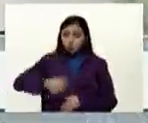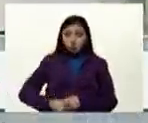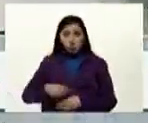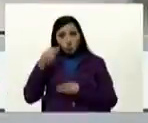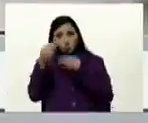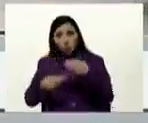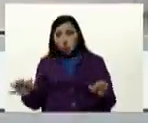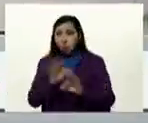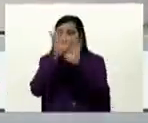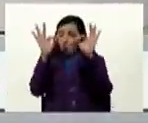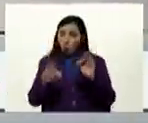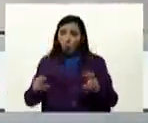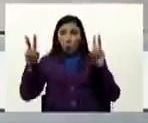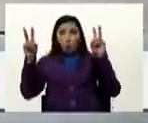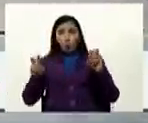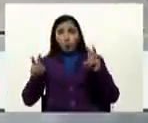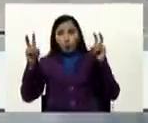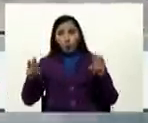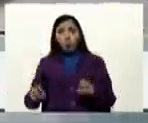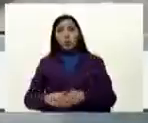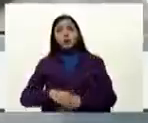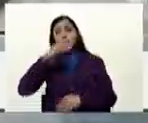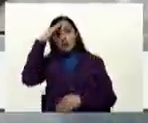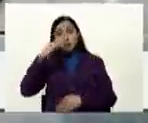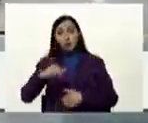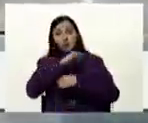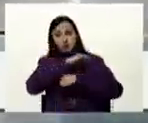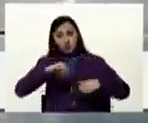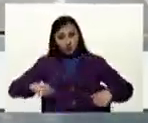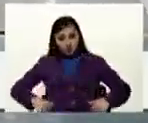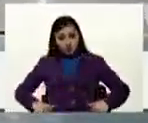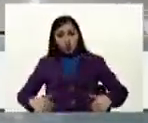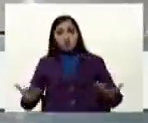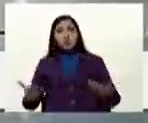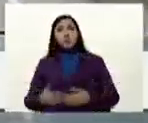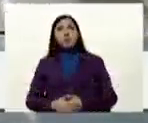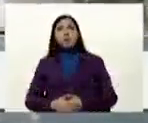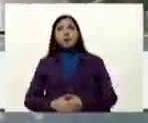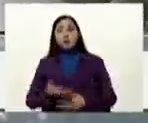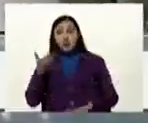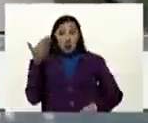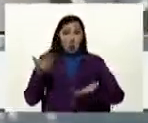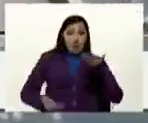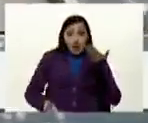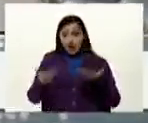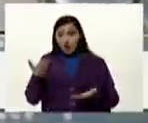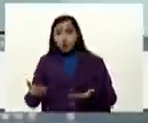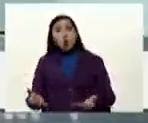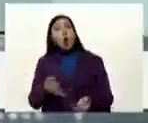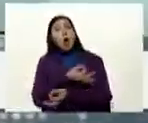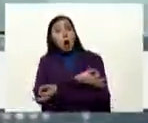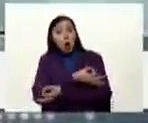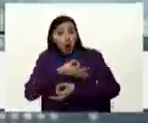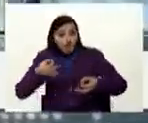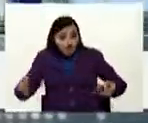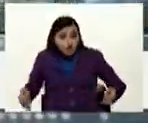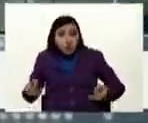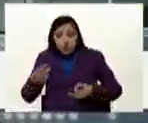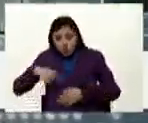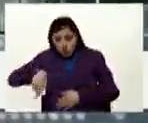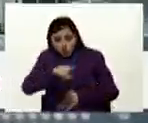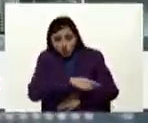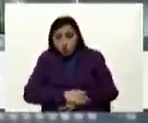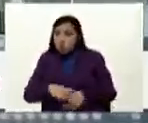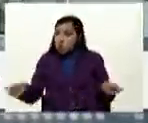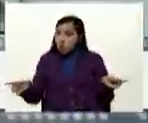nuevo modelo de la Fuerza Armada Nacional Bolivariana, ya establecido, ya exitoso. Así debemos